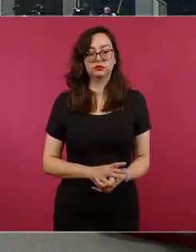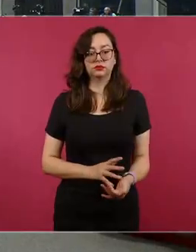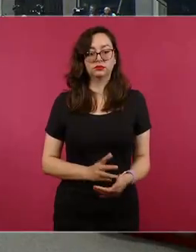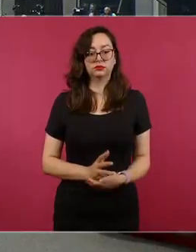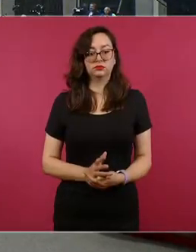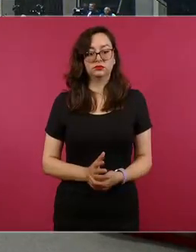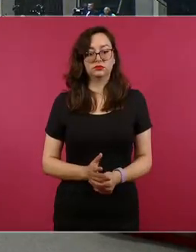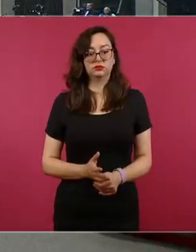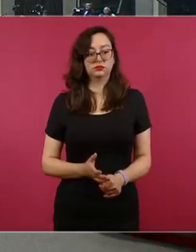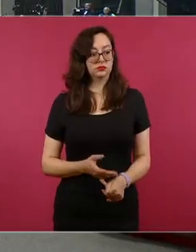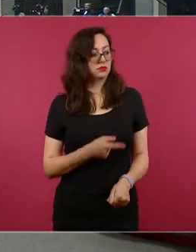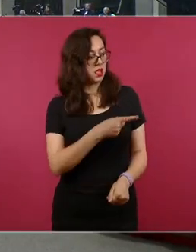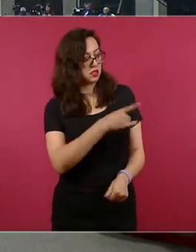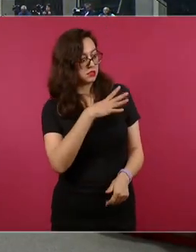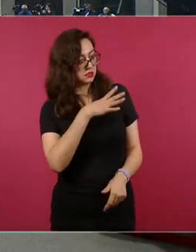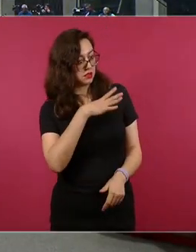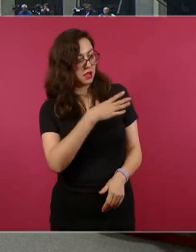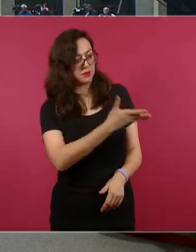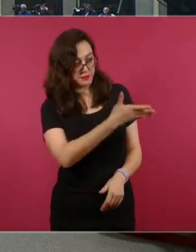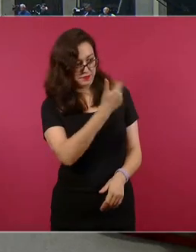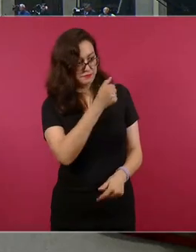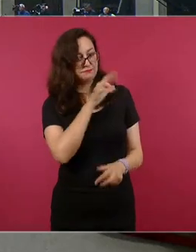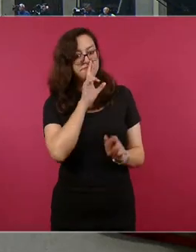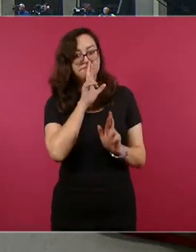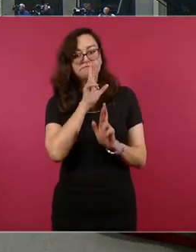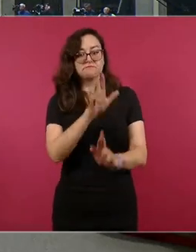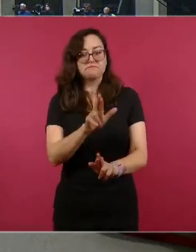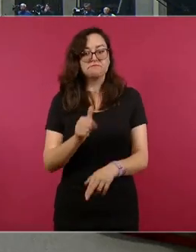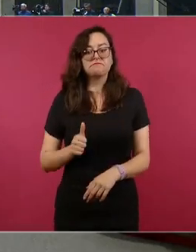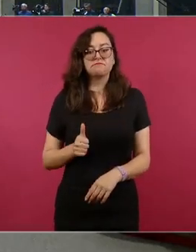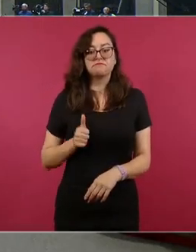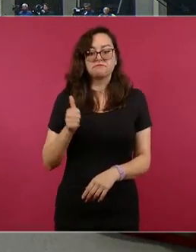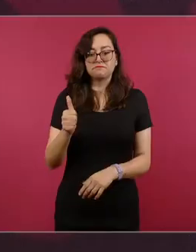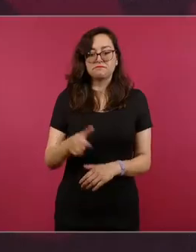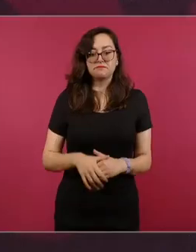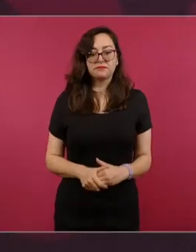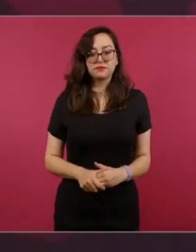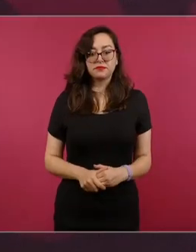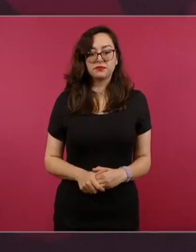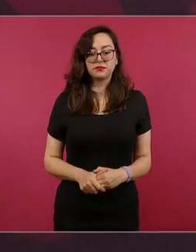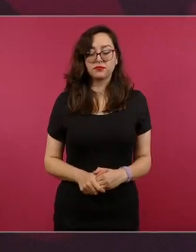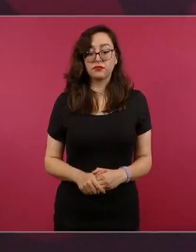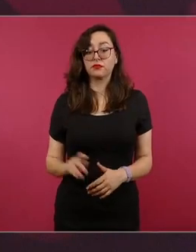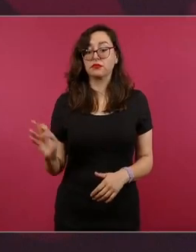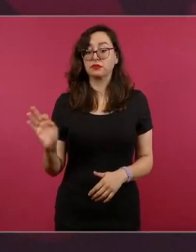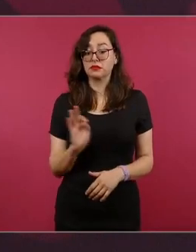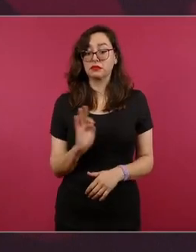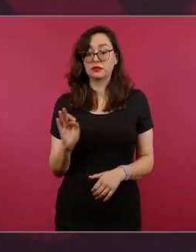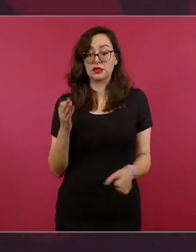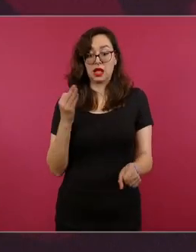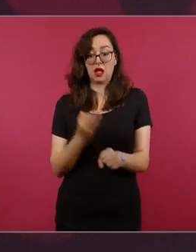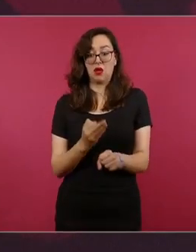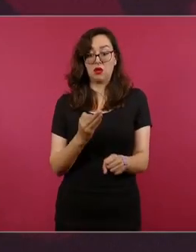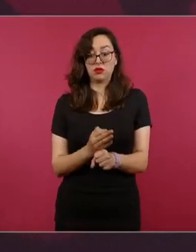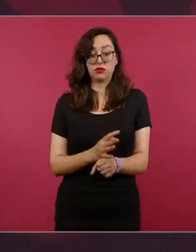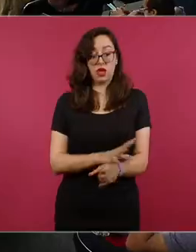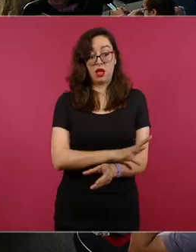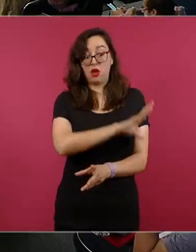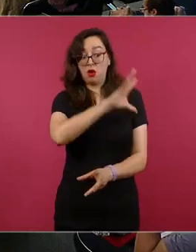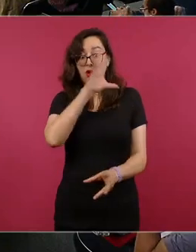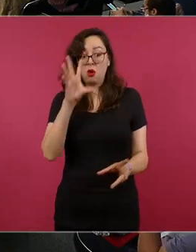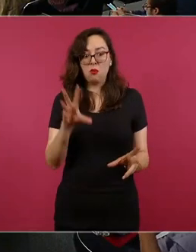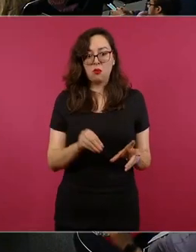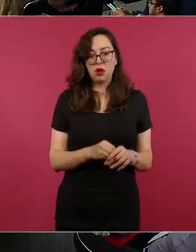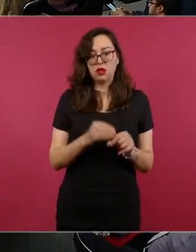Y como a lo mejor no se va a aclarar en una